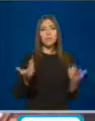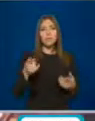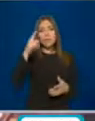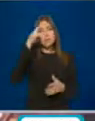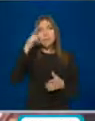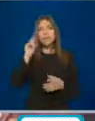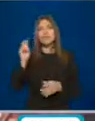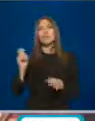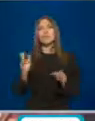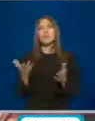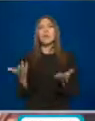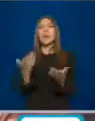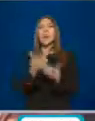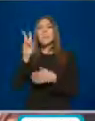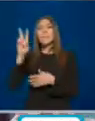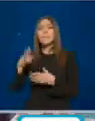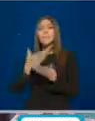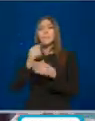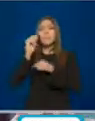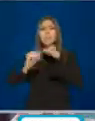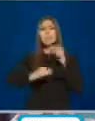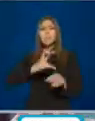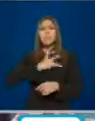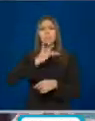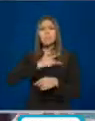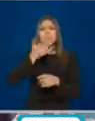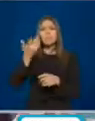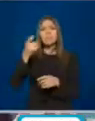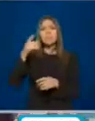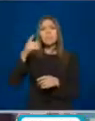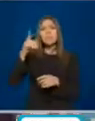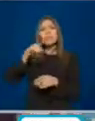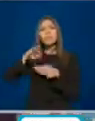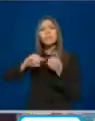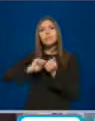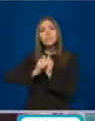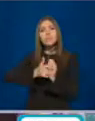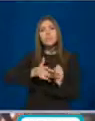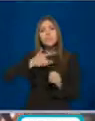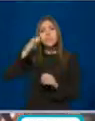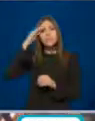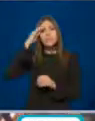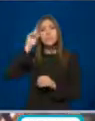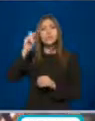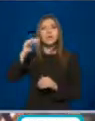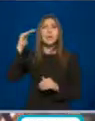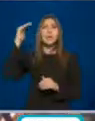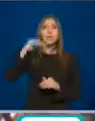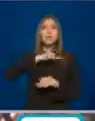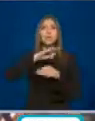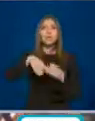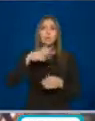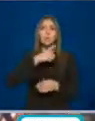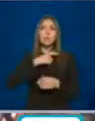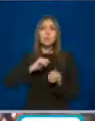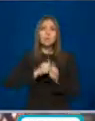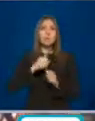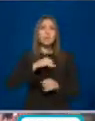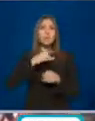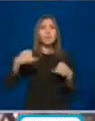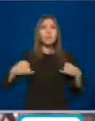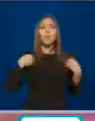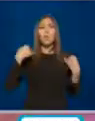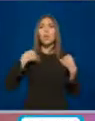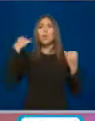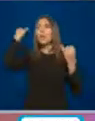importante que tomemos conciencia y nos hagamos responsables los adultos de esto, porque como ustedes somos un ejemplo. O sea, el joven no se está